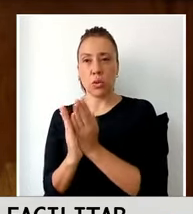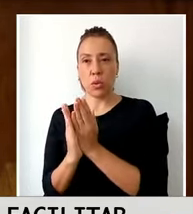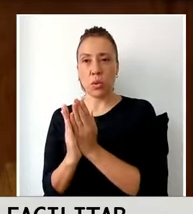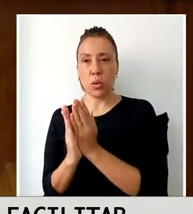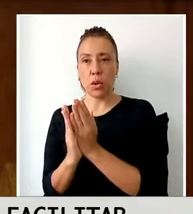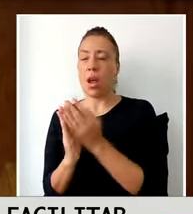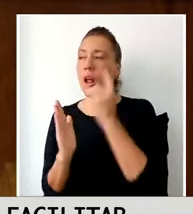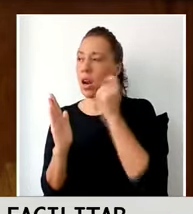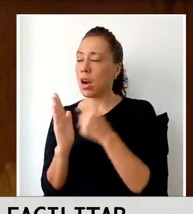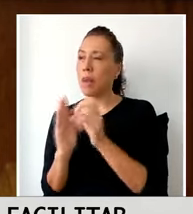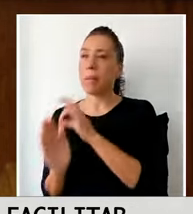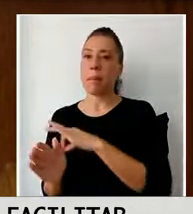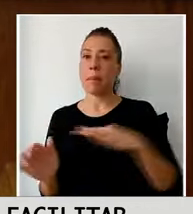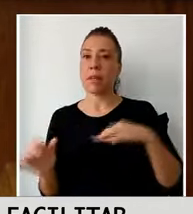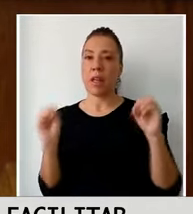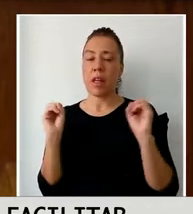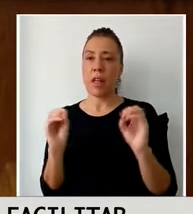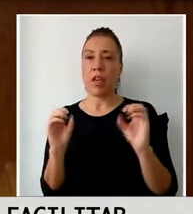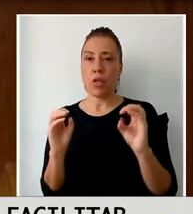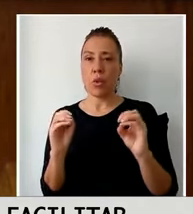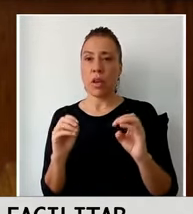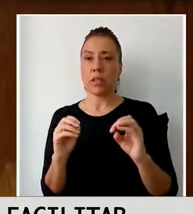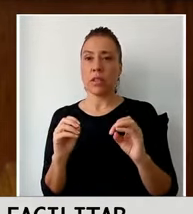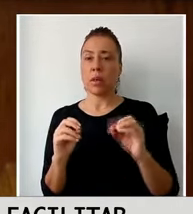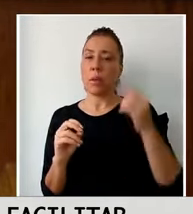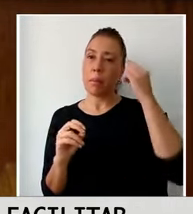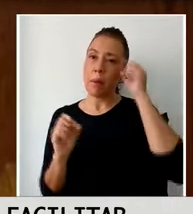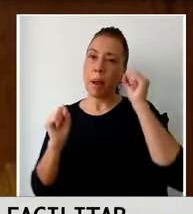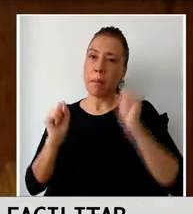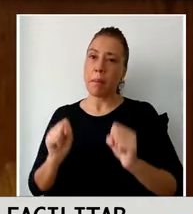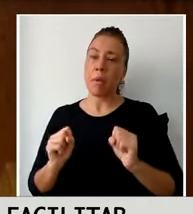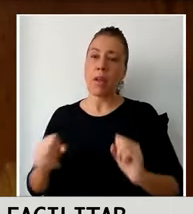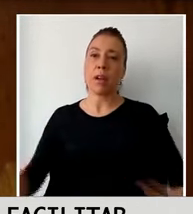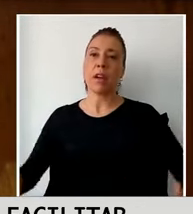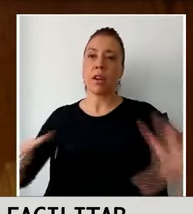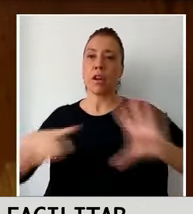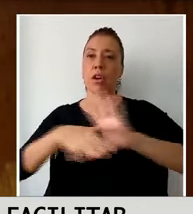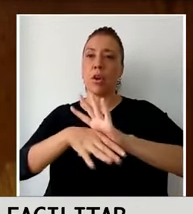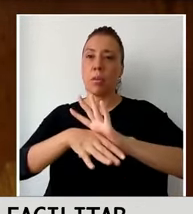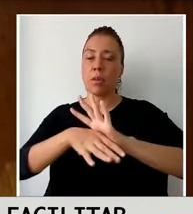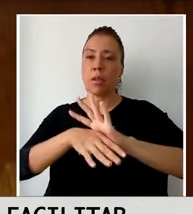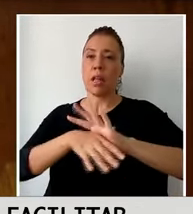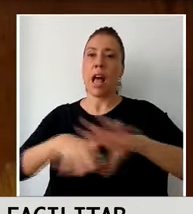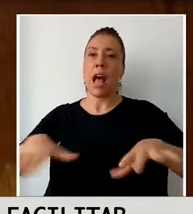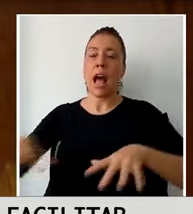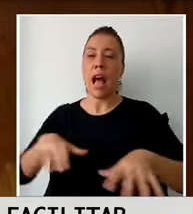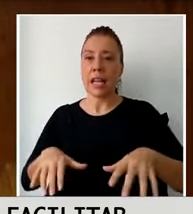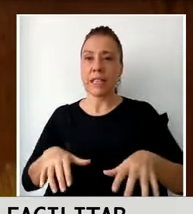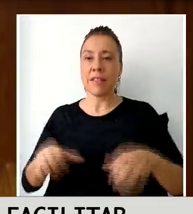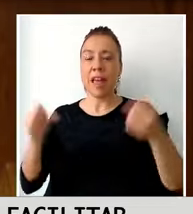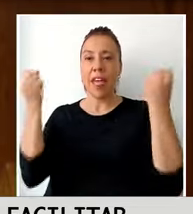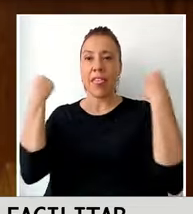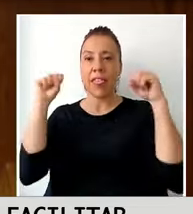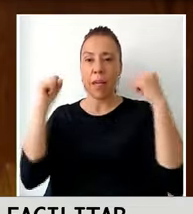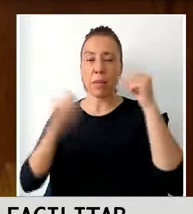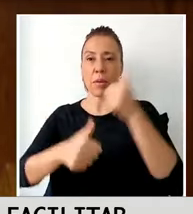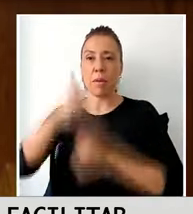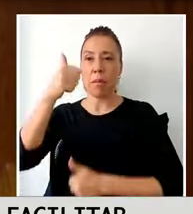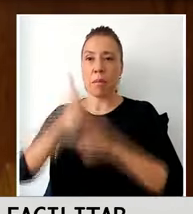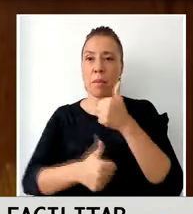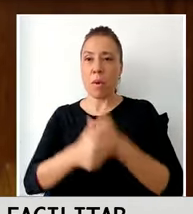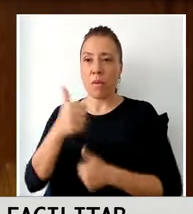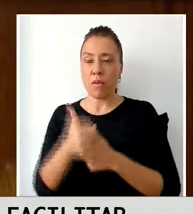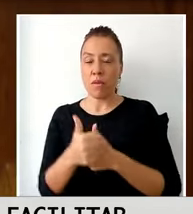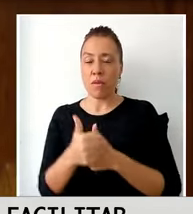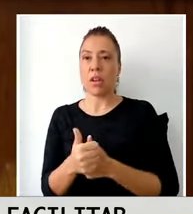por el Ministerio de Educación con el propósito de poder compatibilizar la actividad deportiva profesional con los estudios